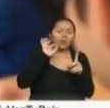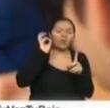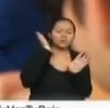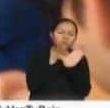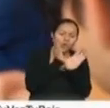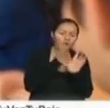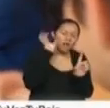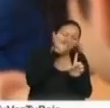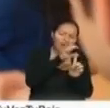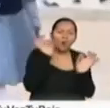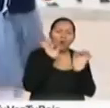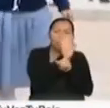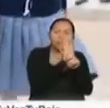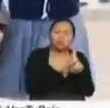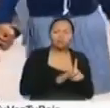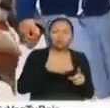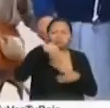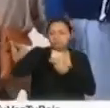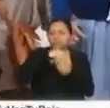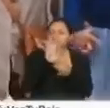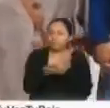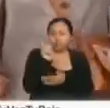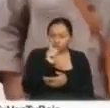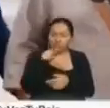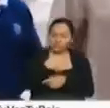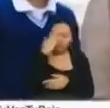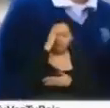sexual en las unidades educativas. Caterina Morejón, Noticiero Ciudadano.